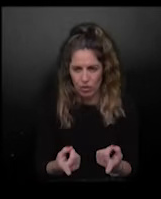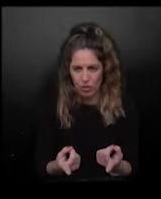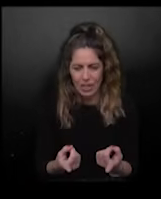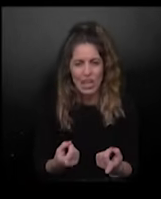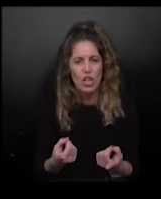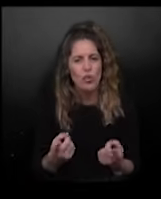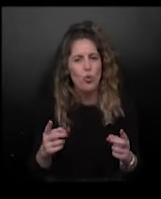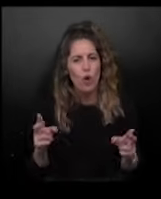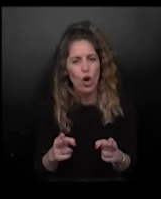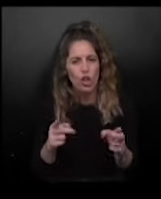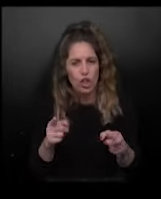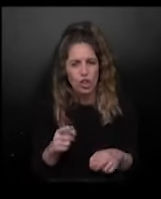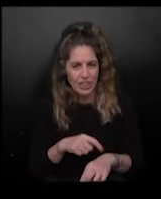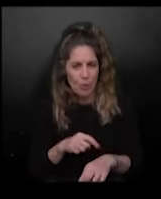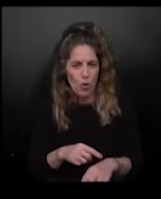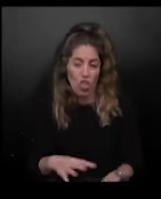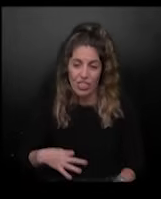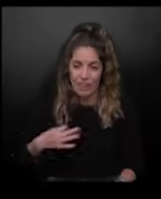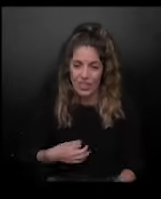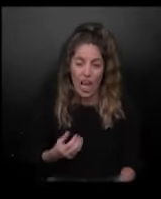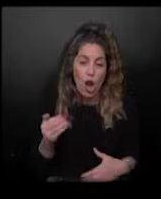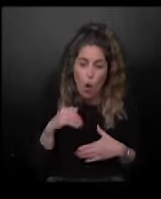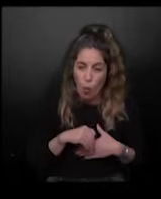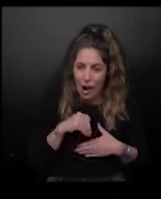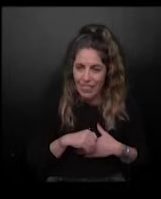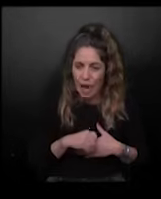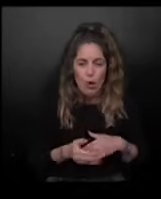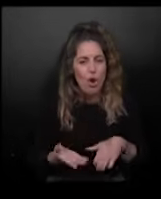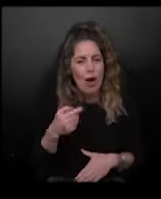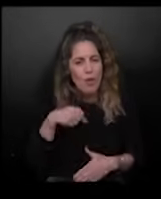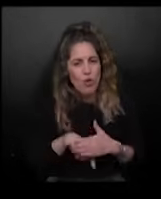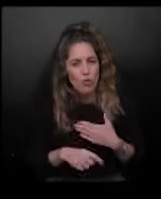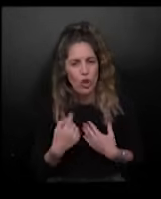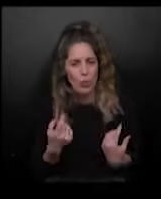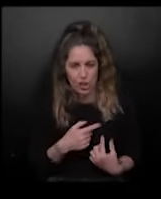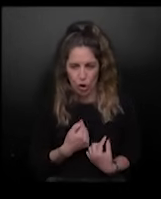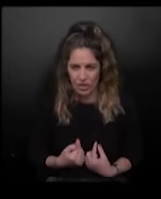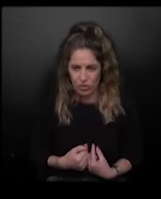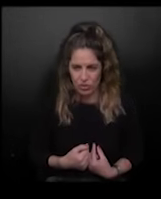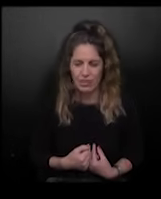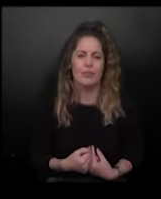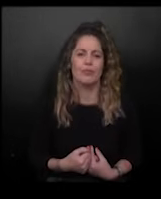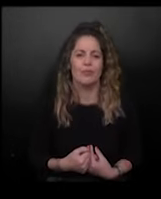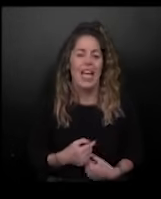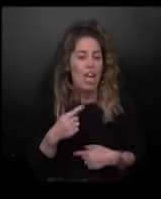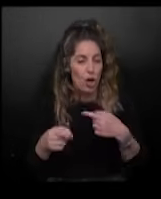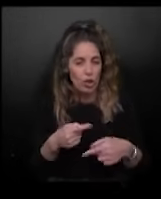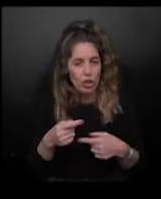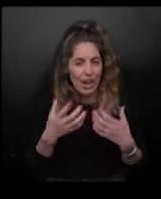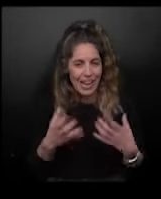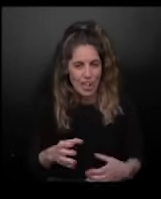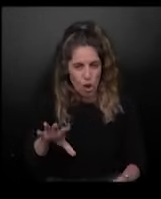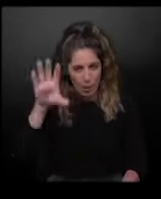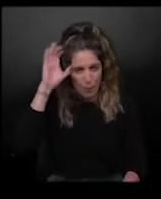en su corto tiempo de vida lo guardamos en lo más profundo de nuestros corazones y seguimos queriendo